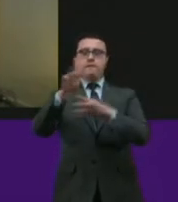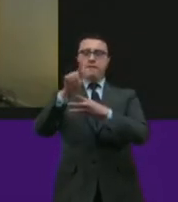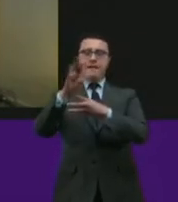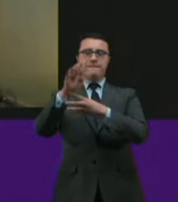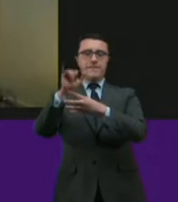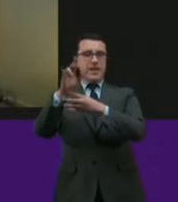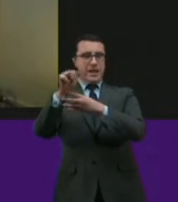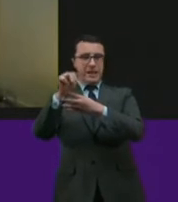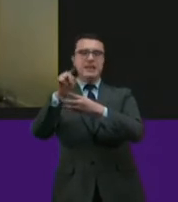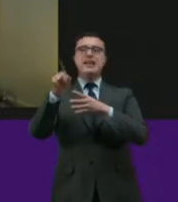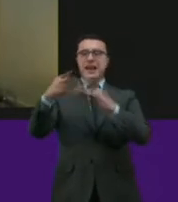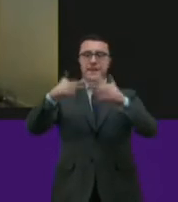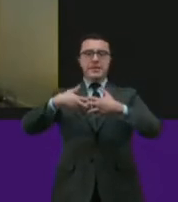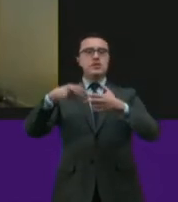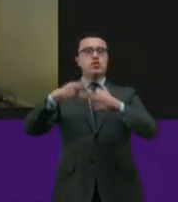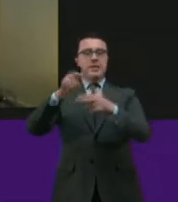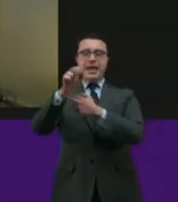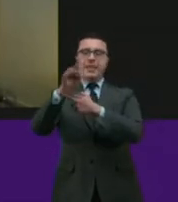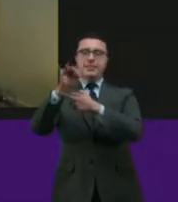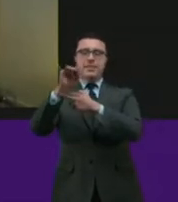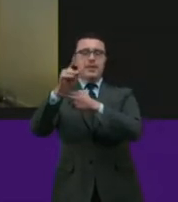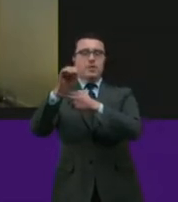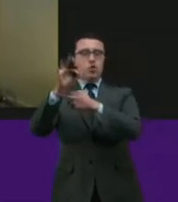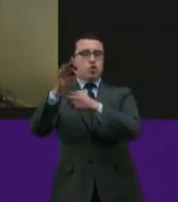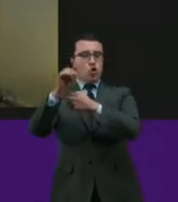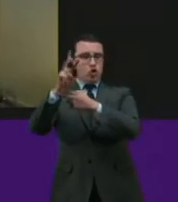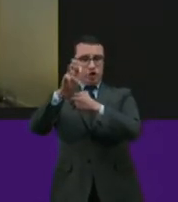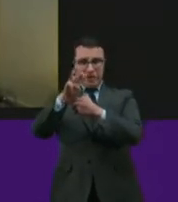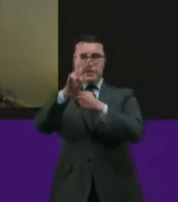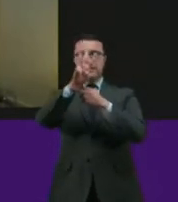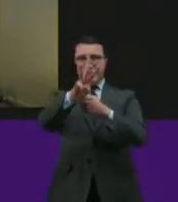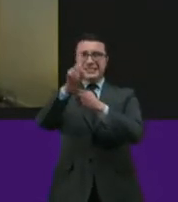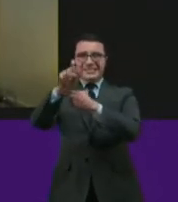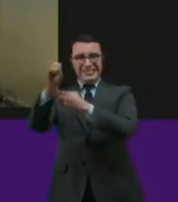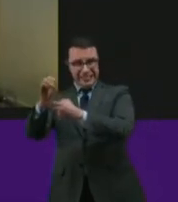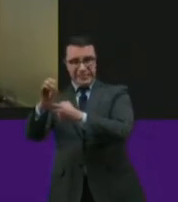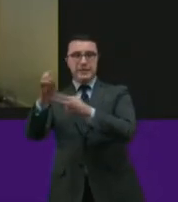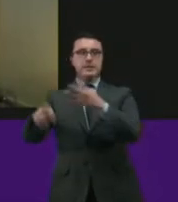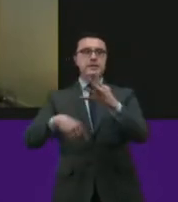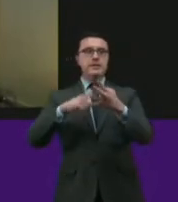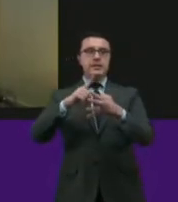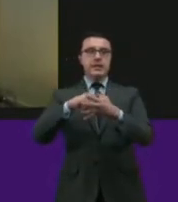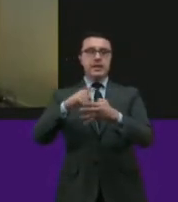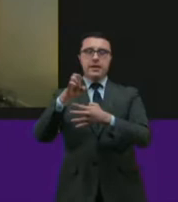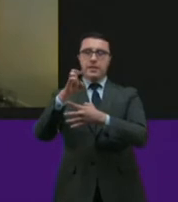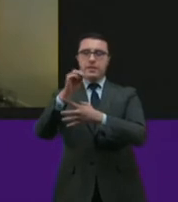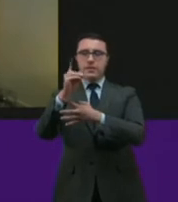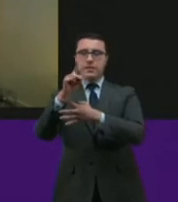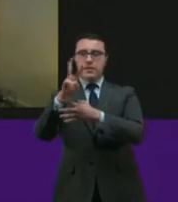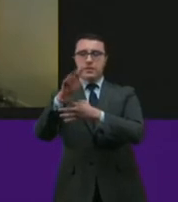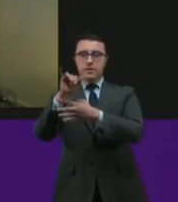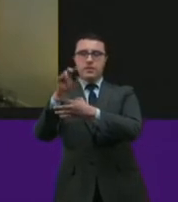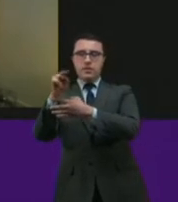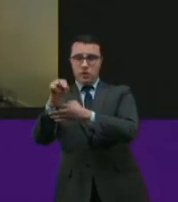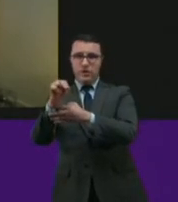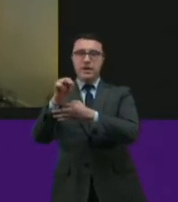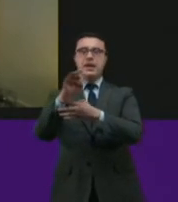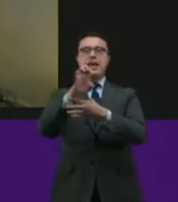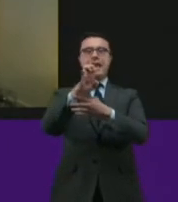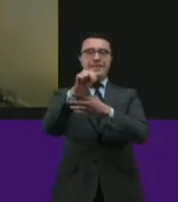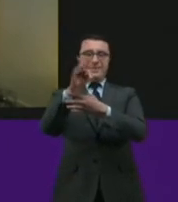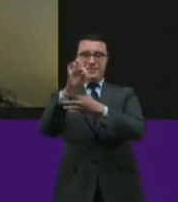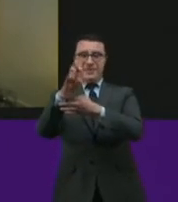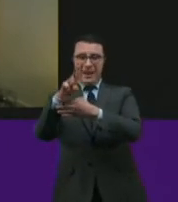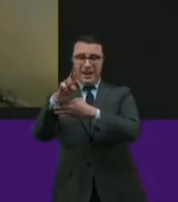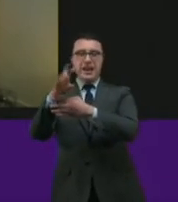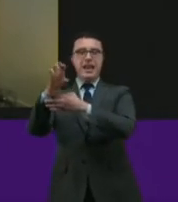360 y a Edwin de Enterdev. Perfecto. Bueno, voy a empezar, a Edwin